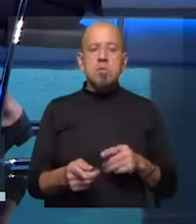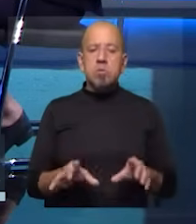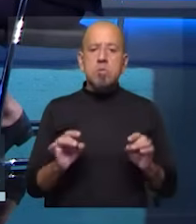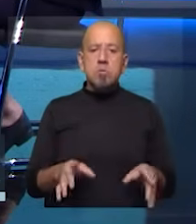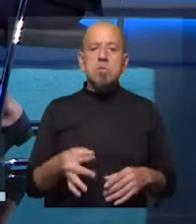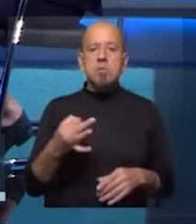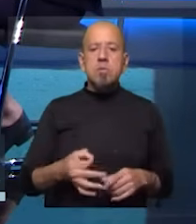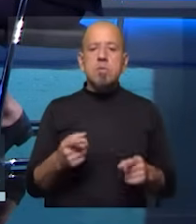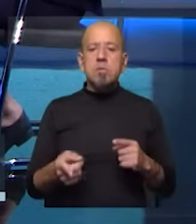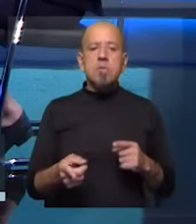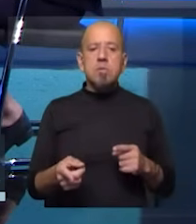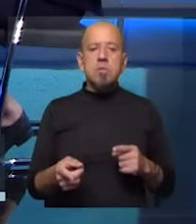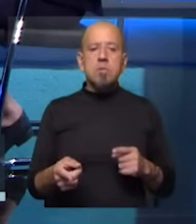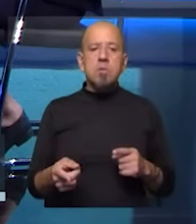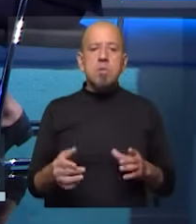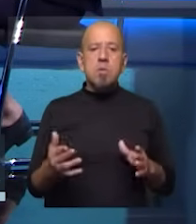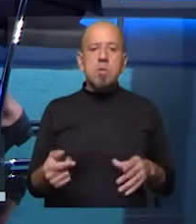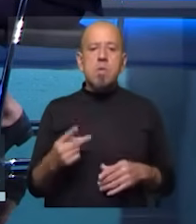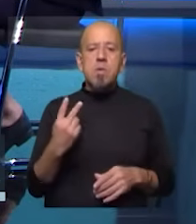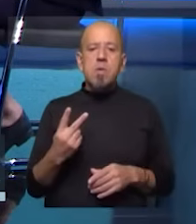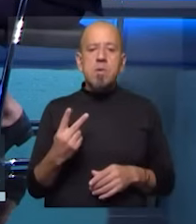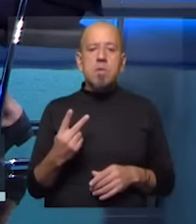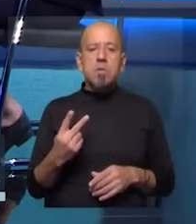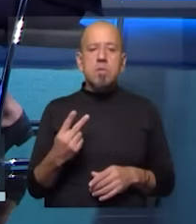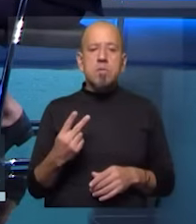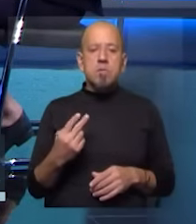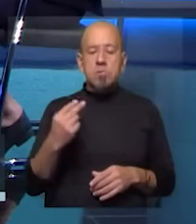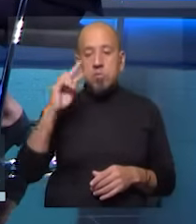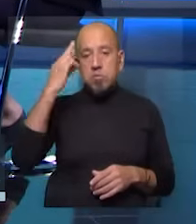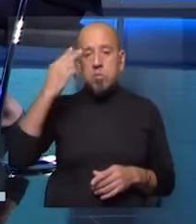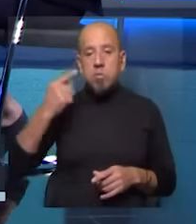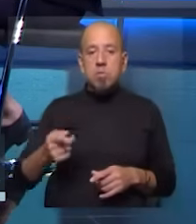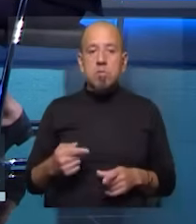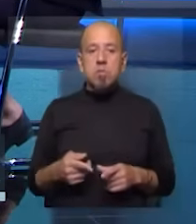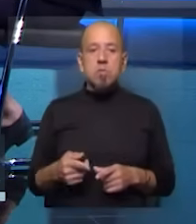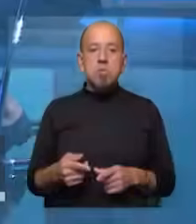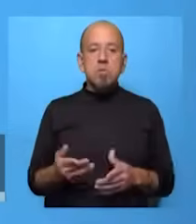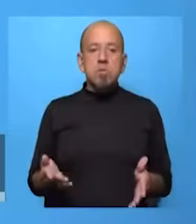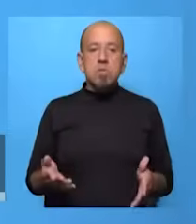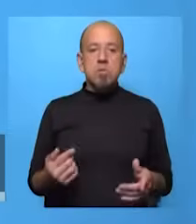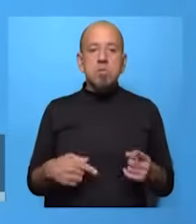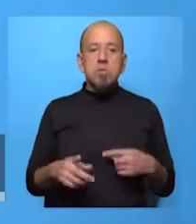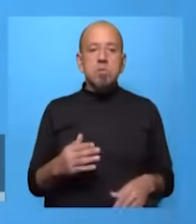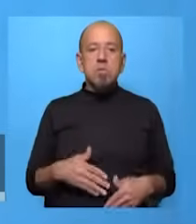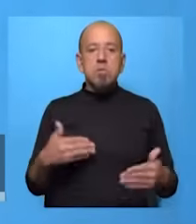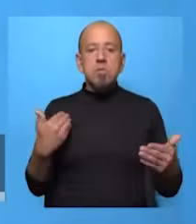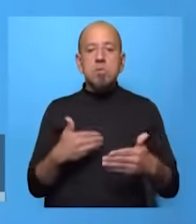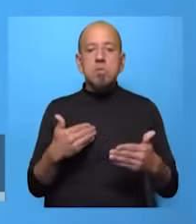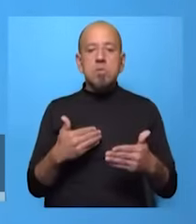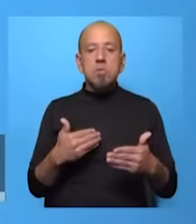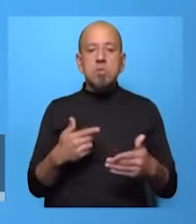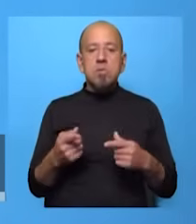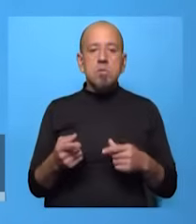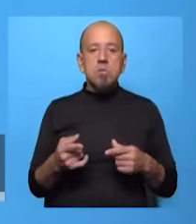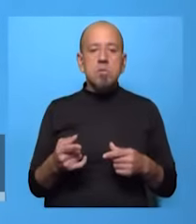eso no es así y segundo porque en el Uruguay es el Uruguay de la cercanía en donde para